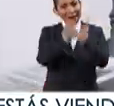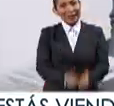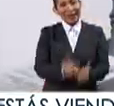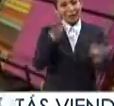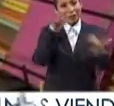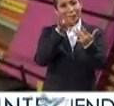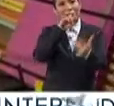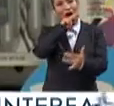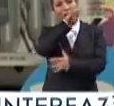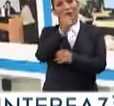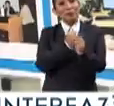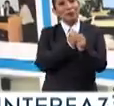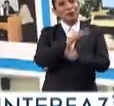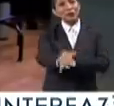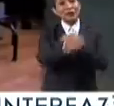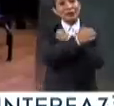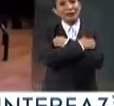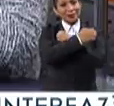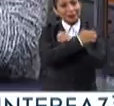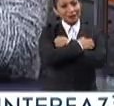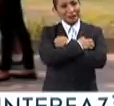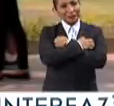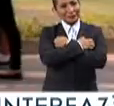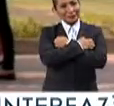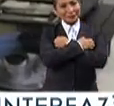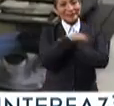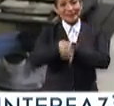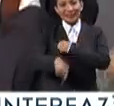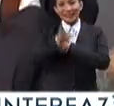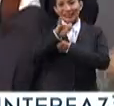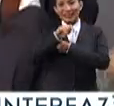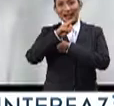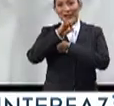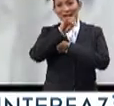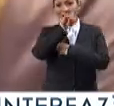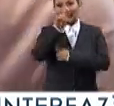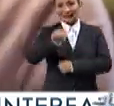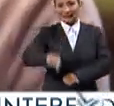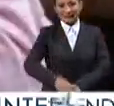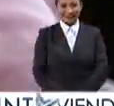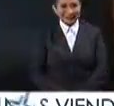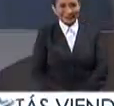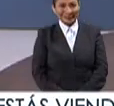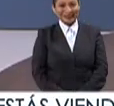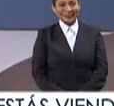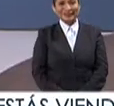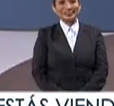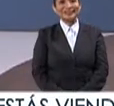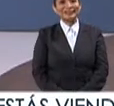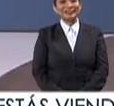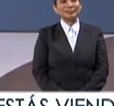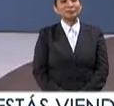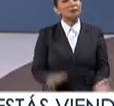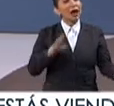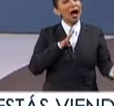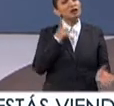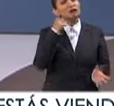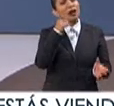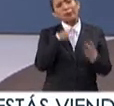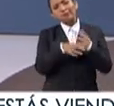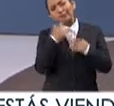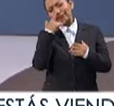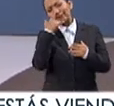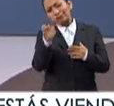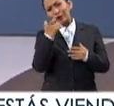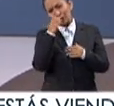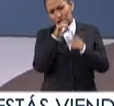conéctate con lo mejor de la información en educación estás en interfaz hay un fenómeno social